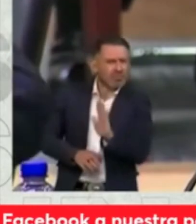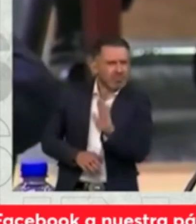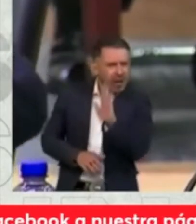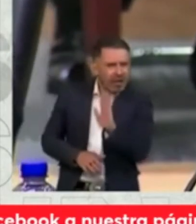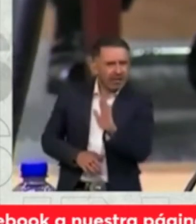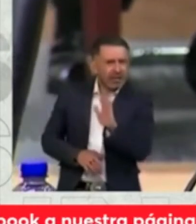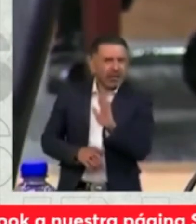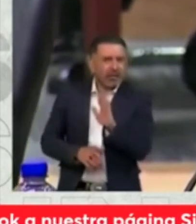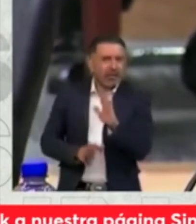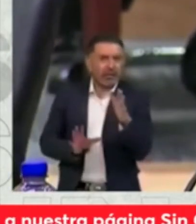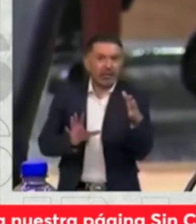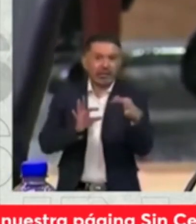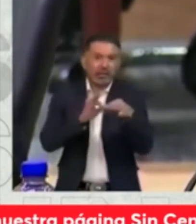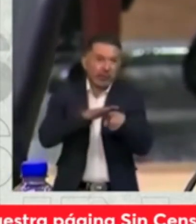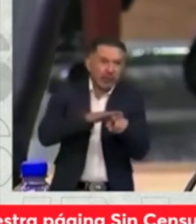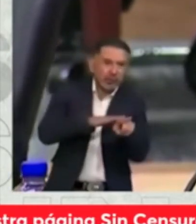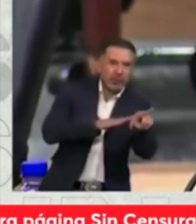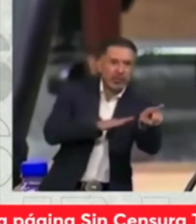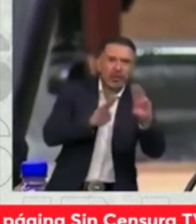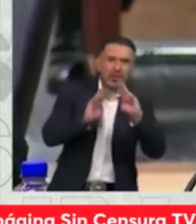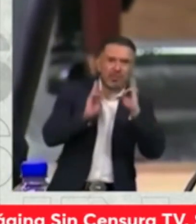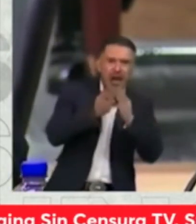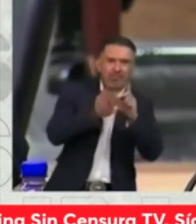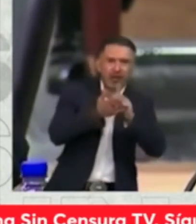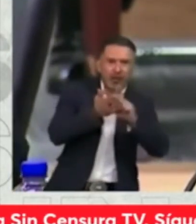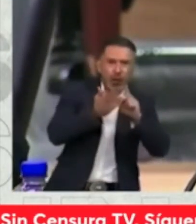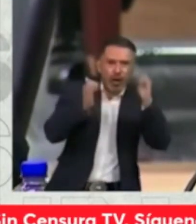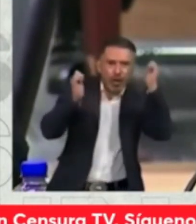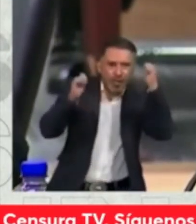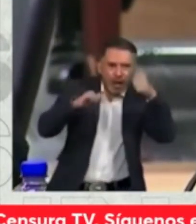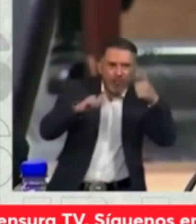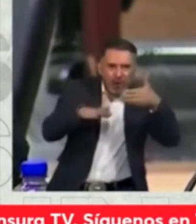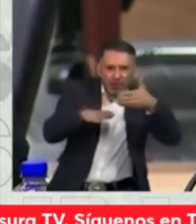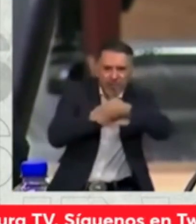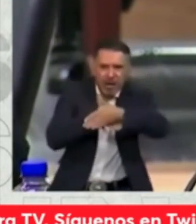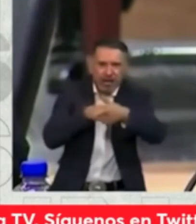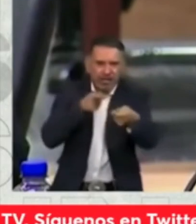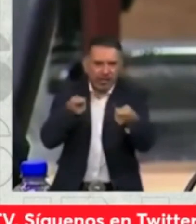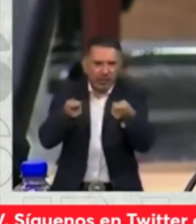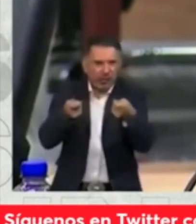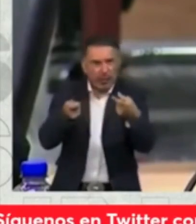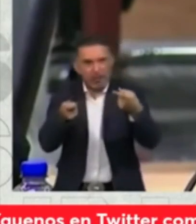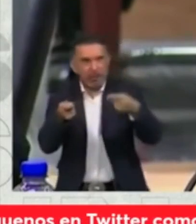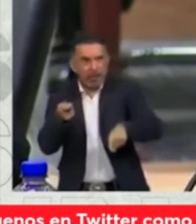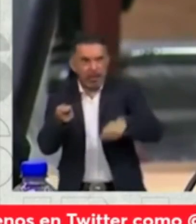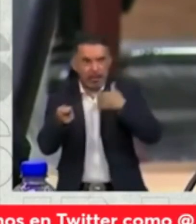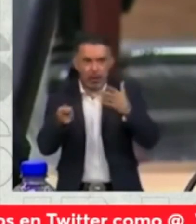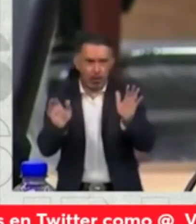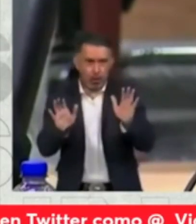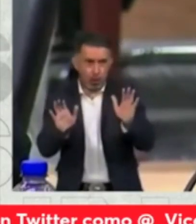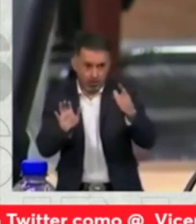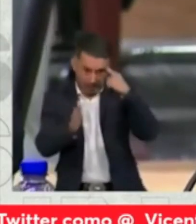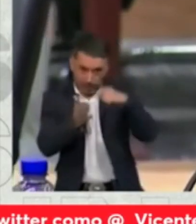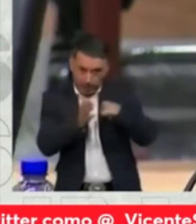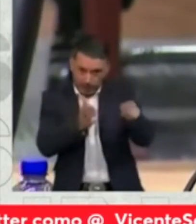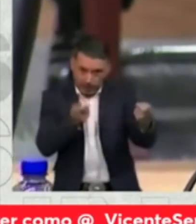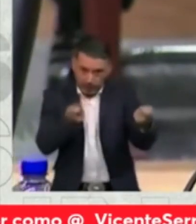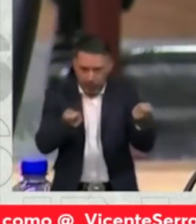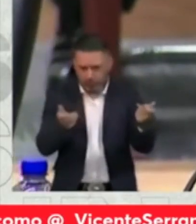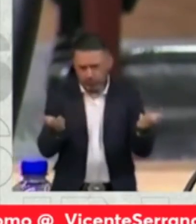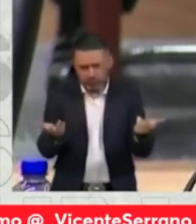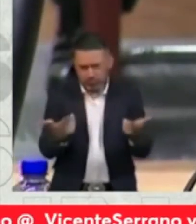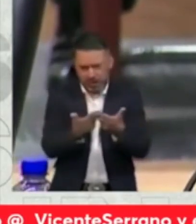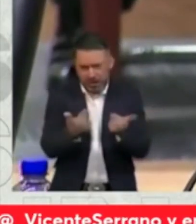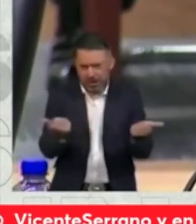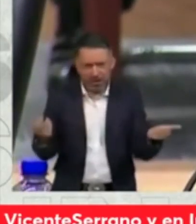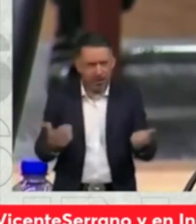elección controlada o definida por el crimen organizado. Ha habido asesinatos, sí. Un